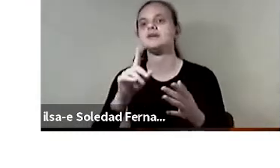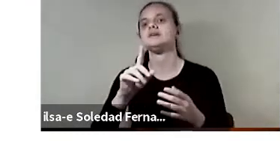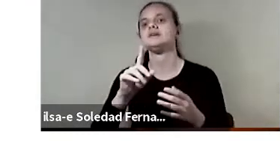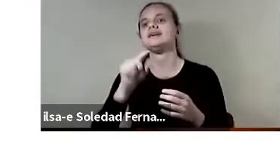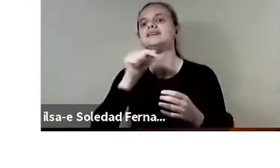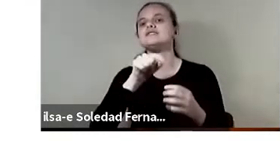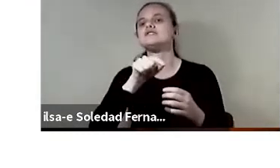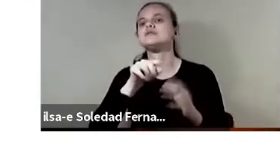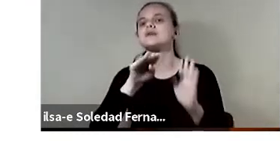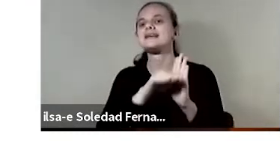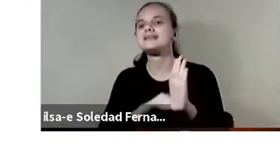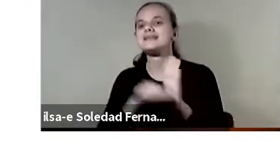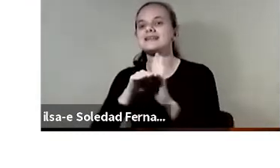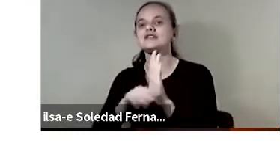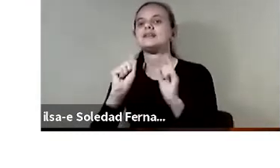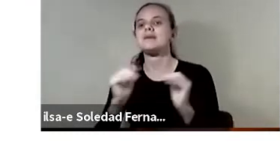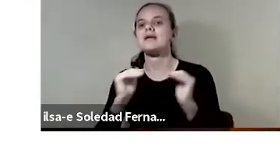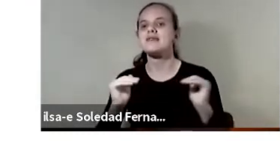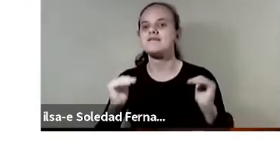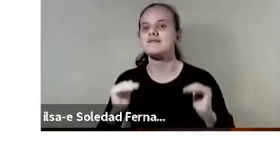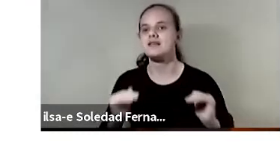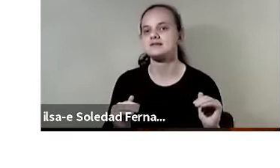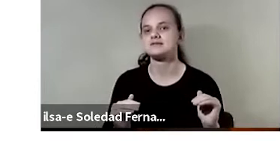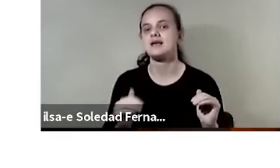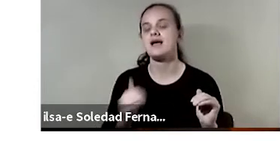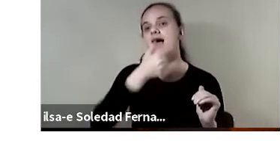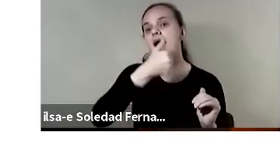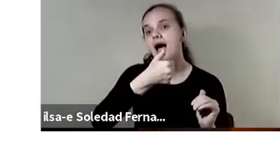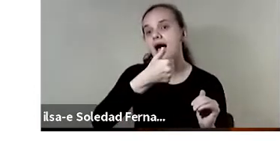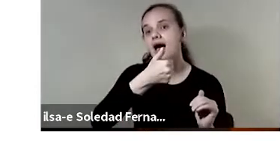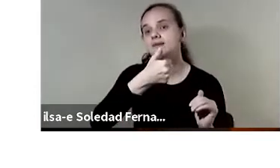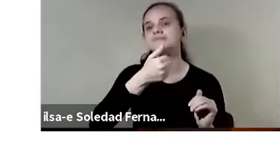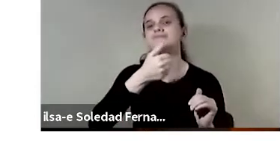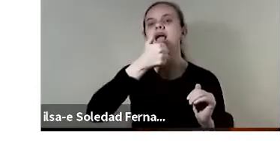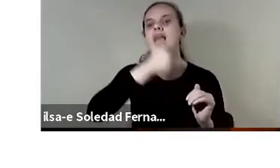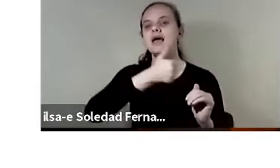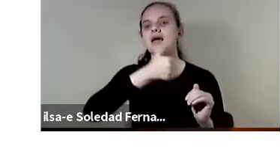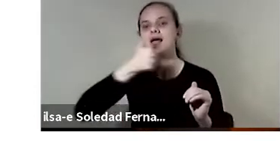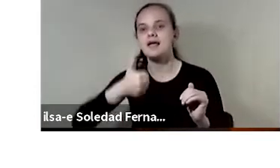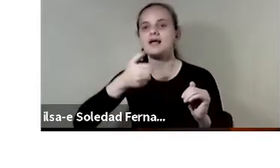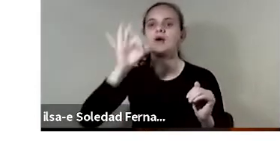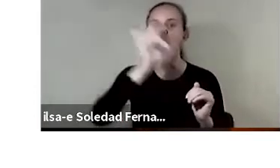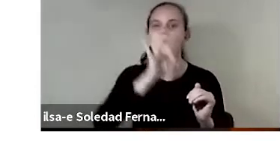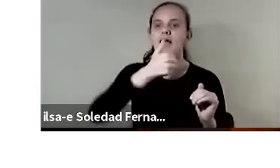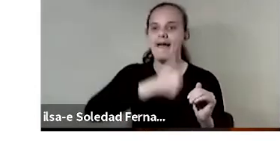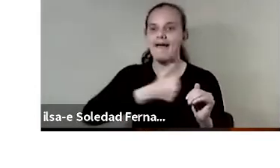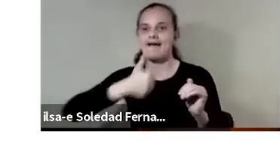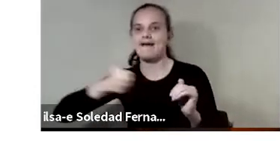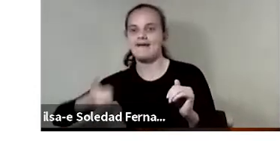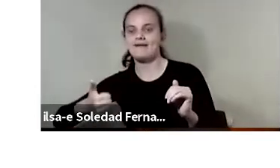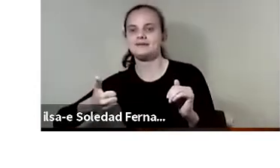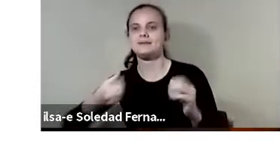1.1.1, entonces soy accesible, ¿sí? Esos criterios van a pertenecer a 3 niveles. Pueden